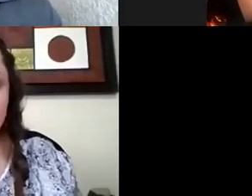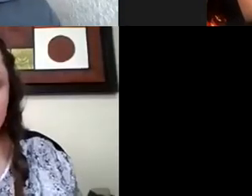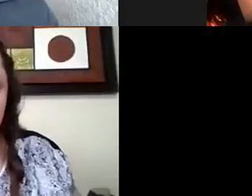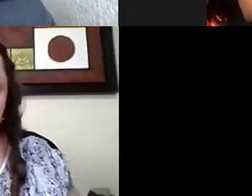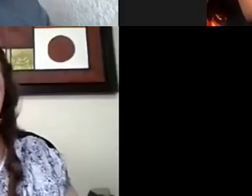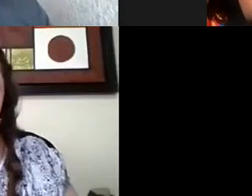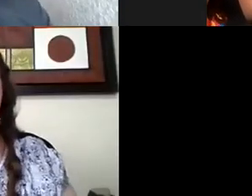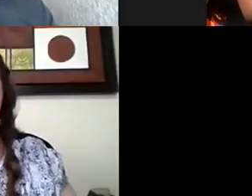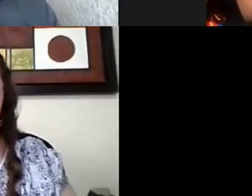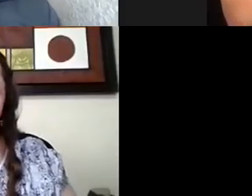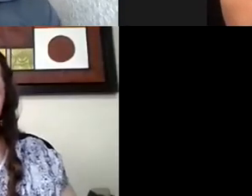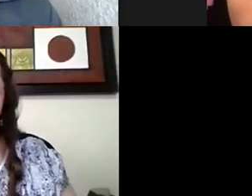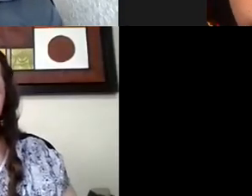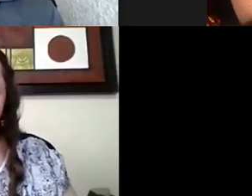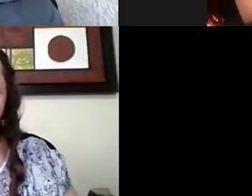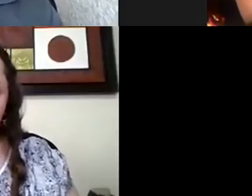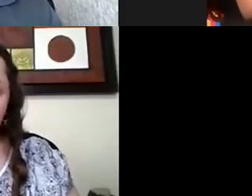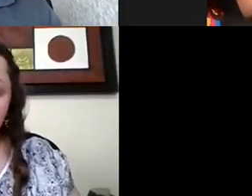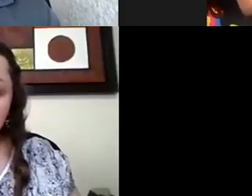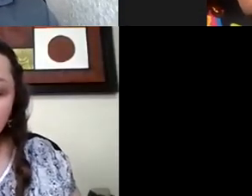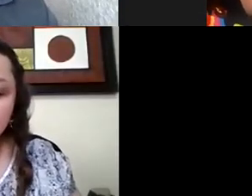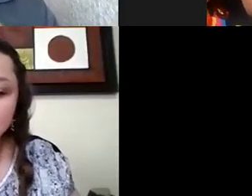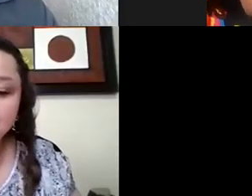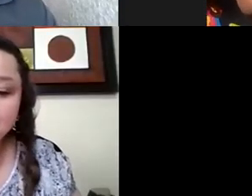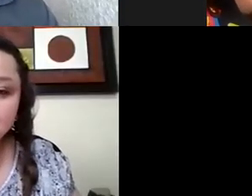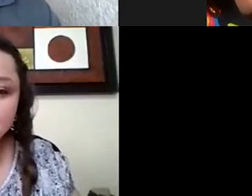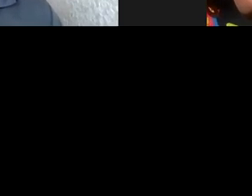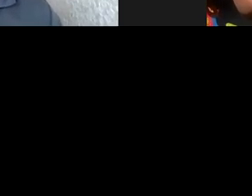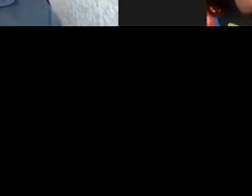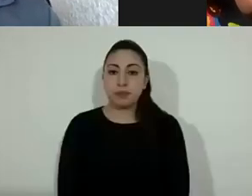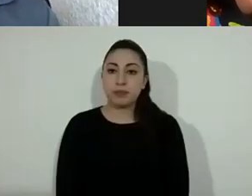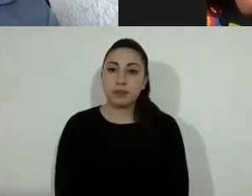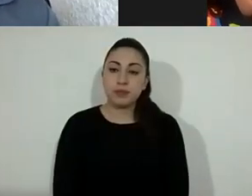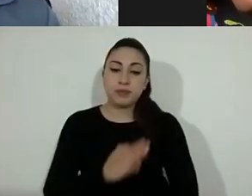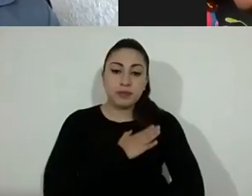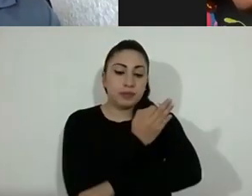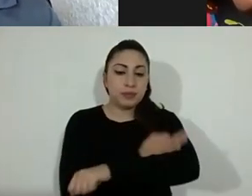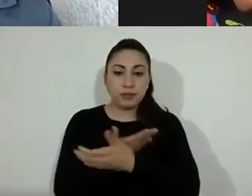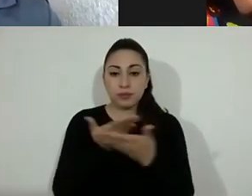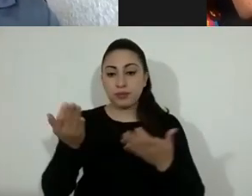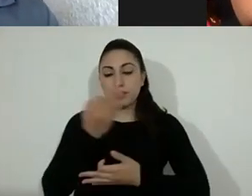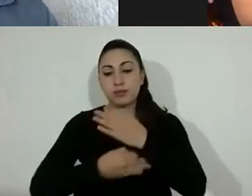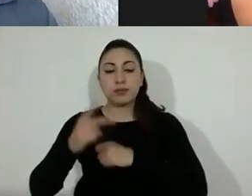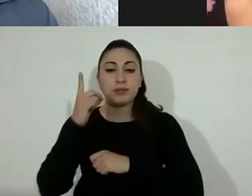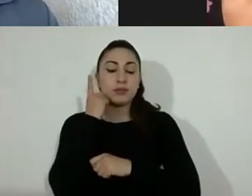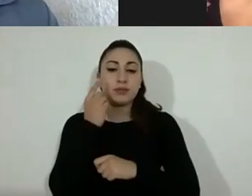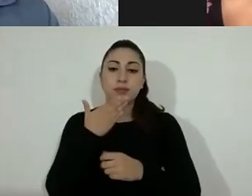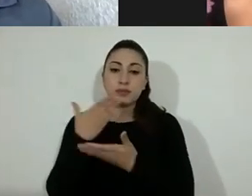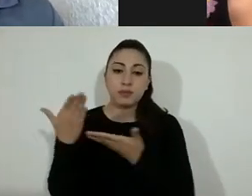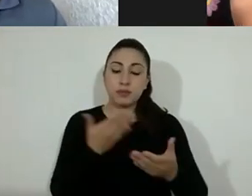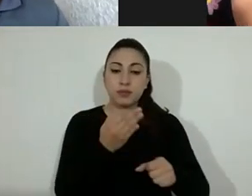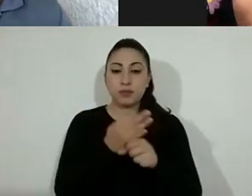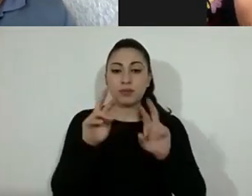Muy buenas tardes, sean todas y todos bienvenidos. Agradezco su amable asistencia a esta segunda sesión ordinaria de